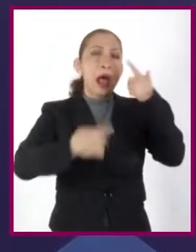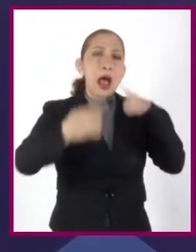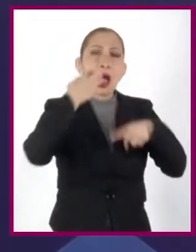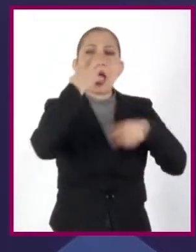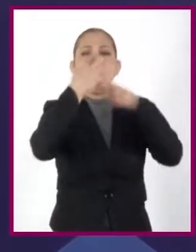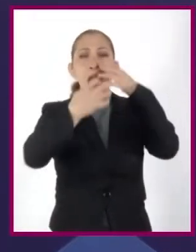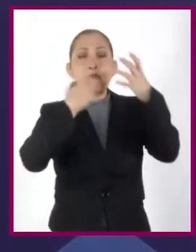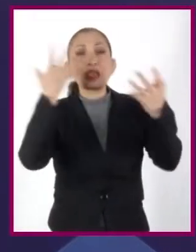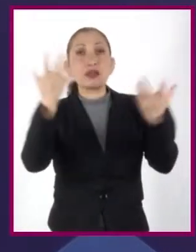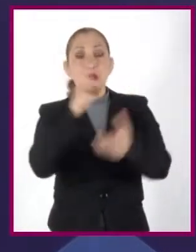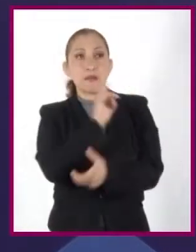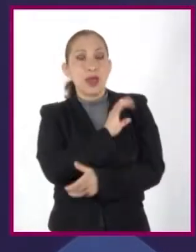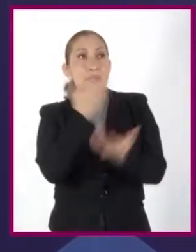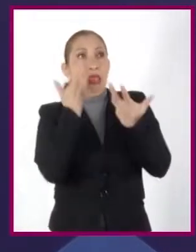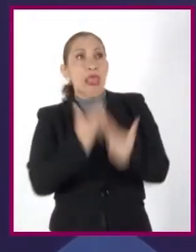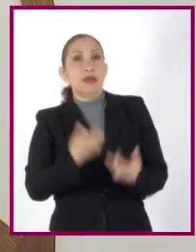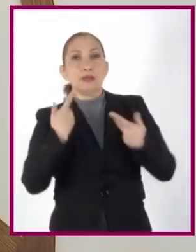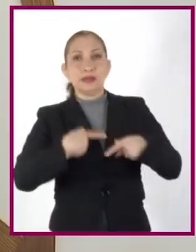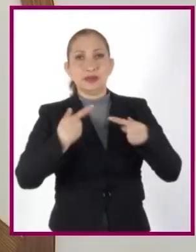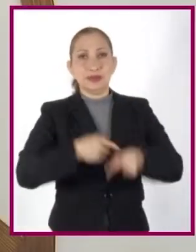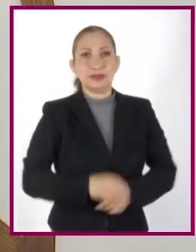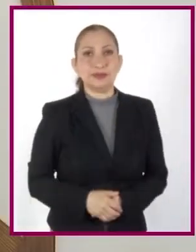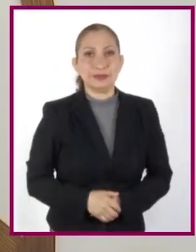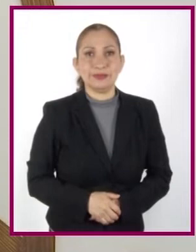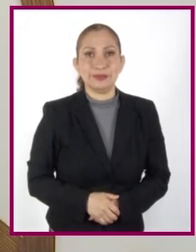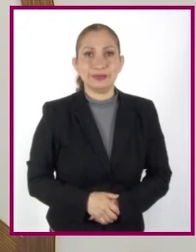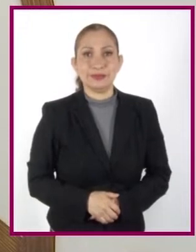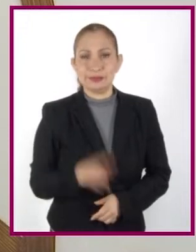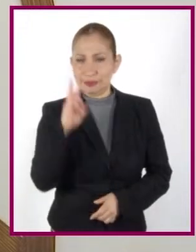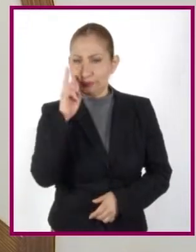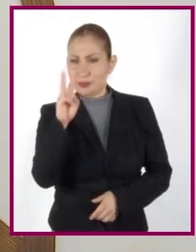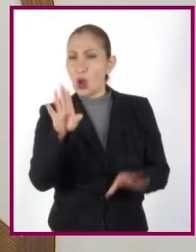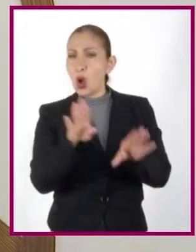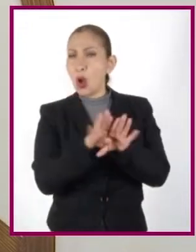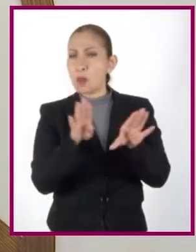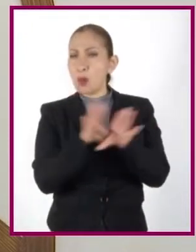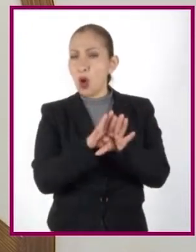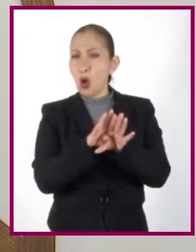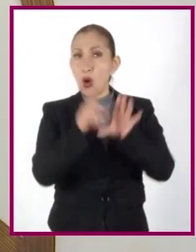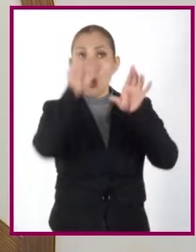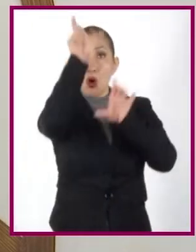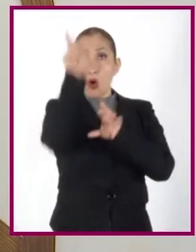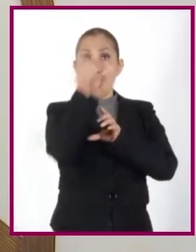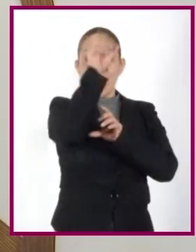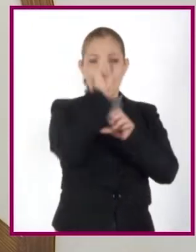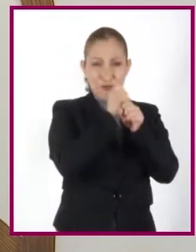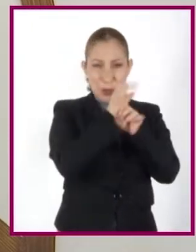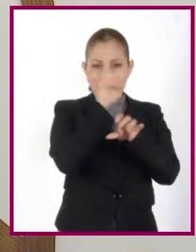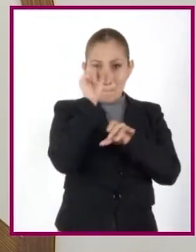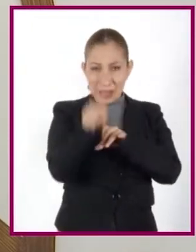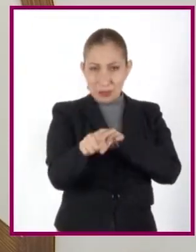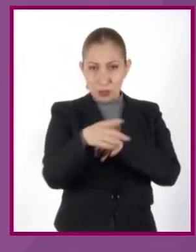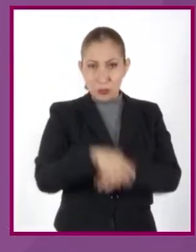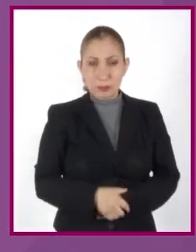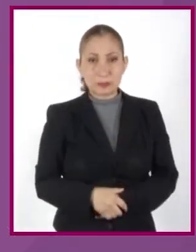y provocando miedo entre los habitantes. Observemos cómo quedaría nuestro cuadro con la información que nos